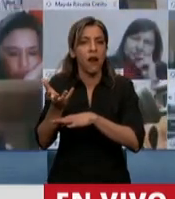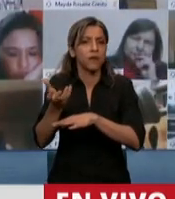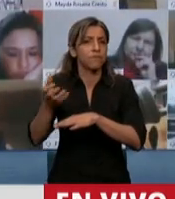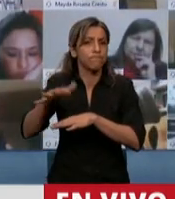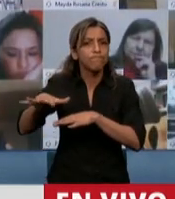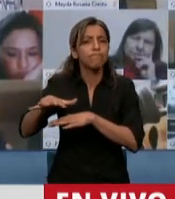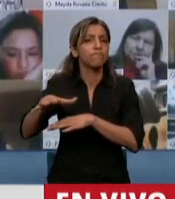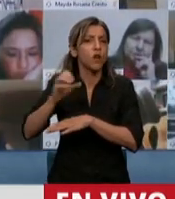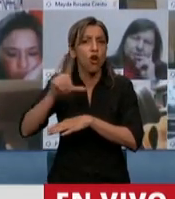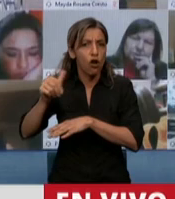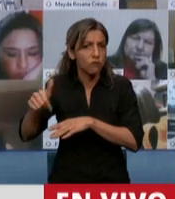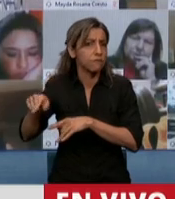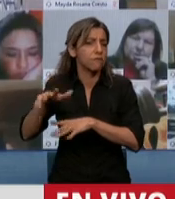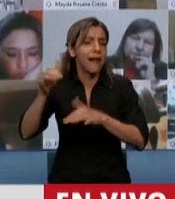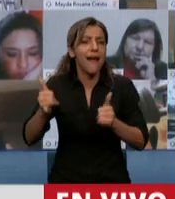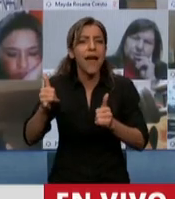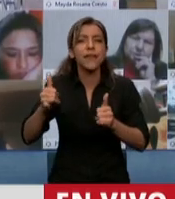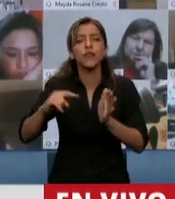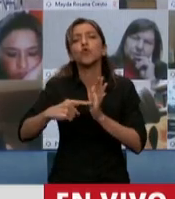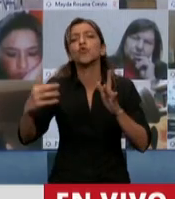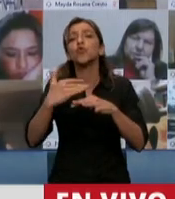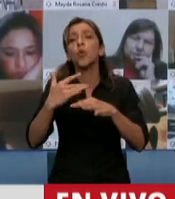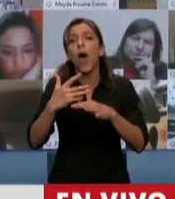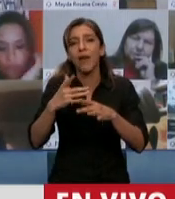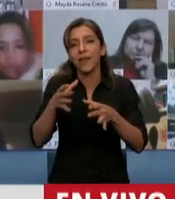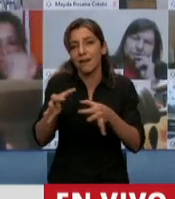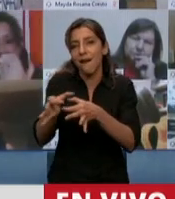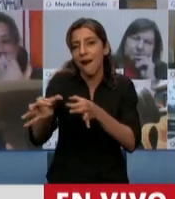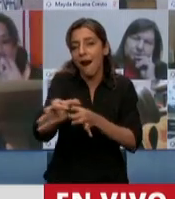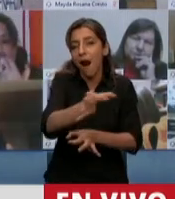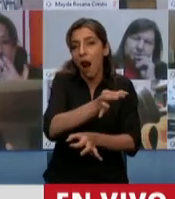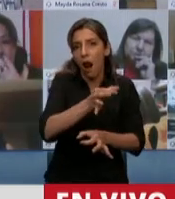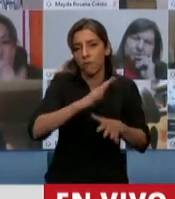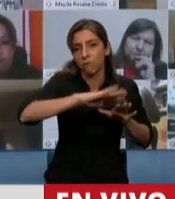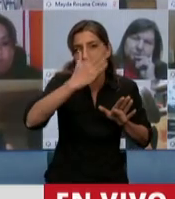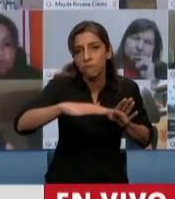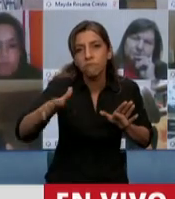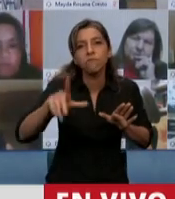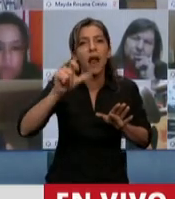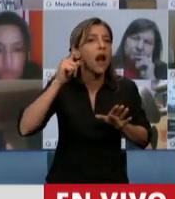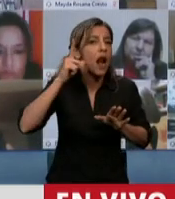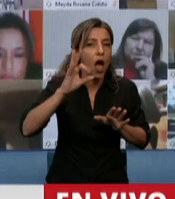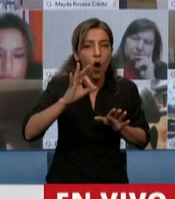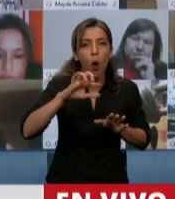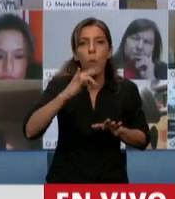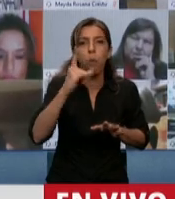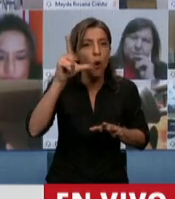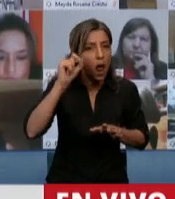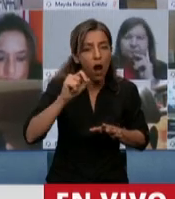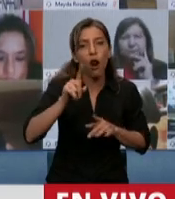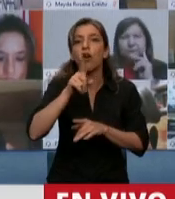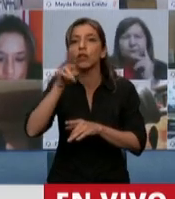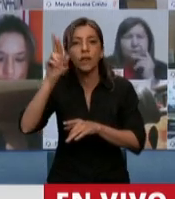Olla, como muchas ciudades, pequeñas ciudades cordilleranas como Lago Puelo, Trevelin, a las